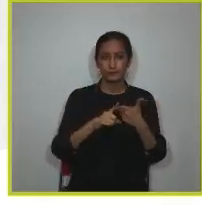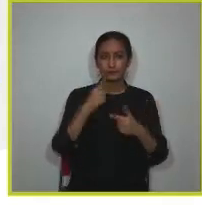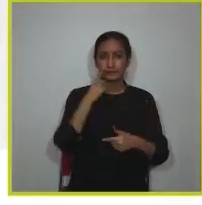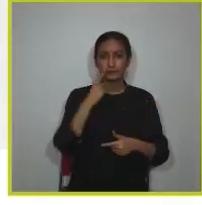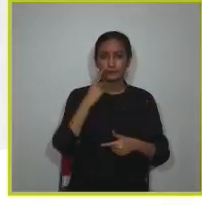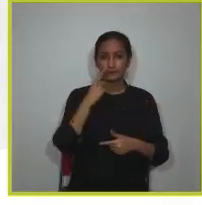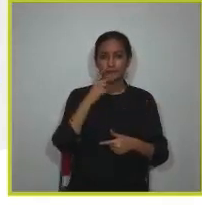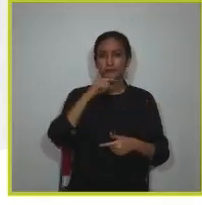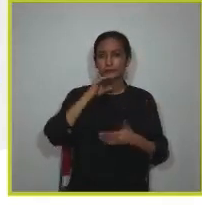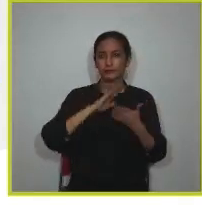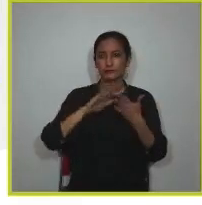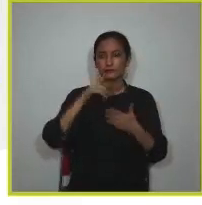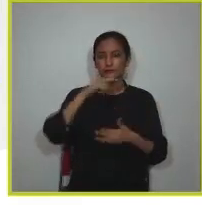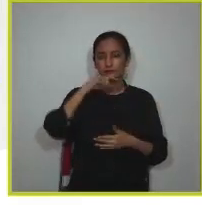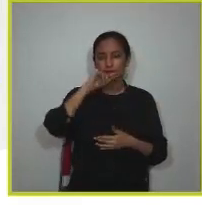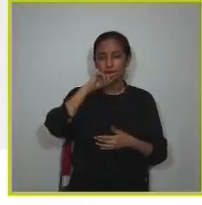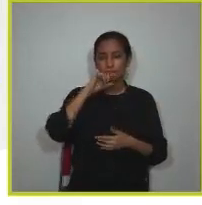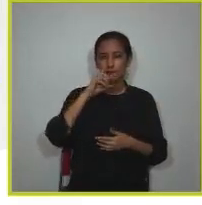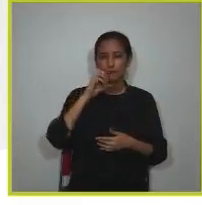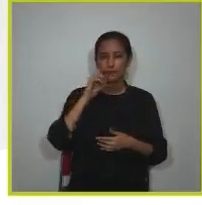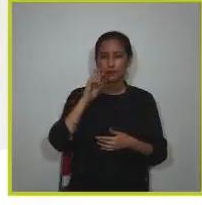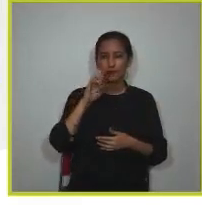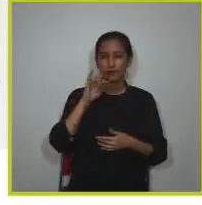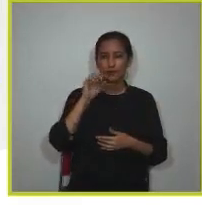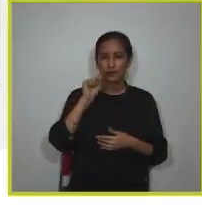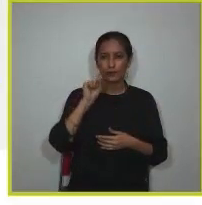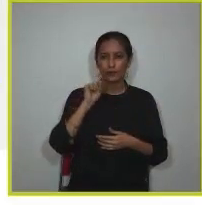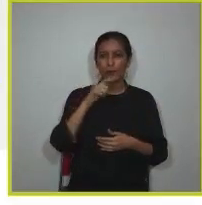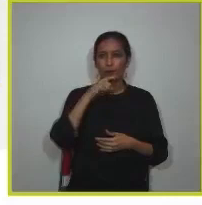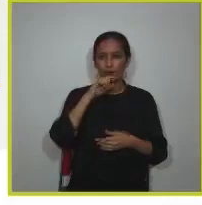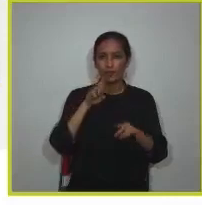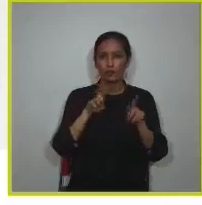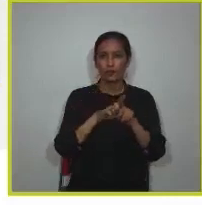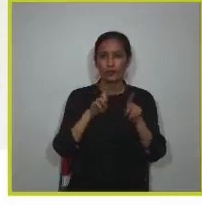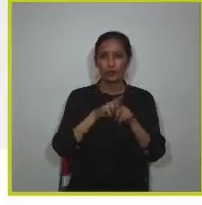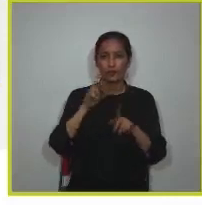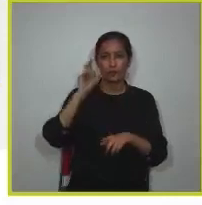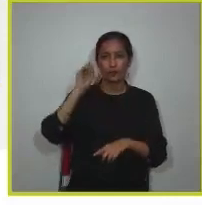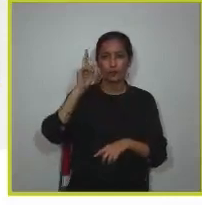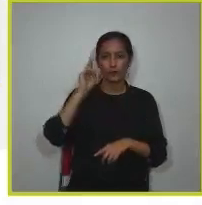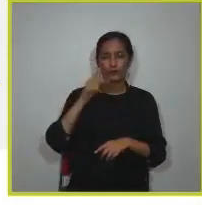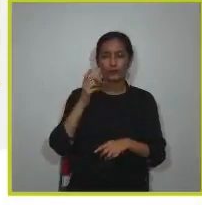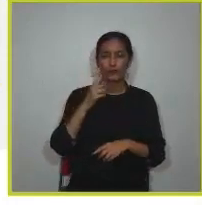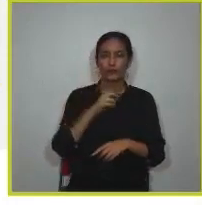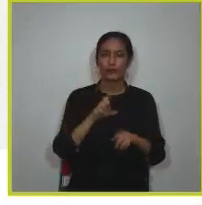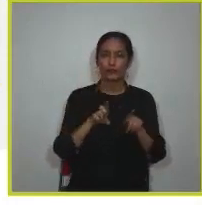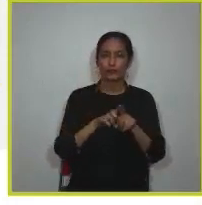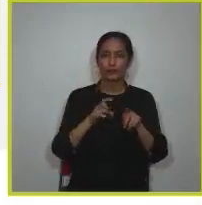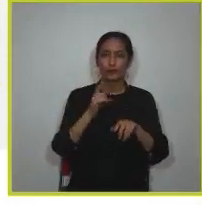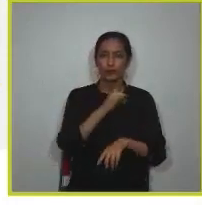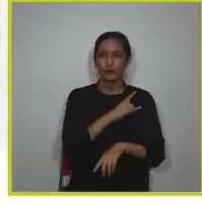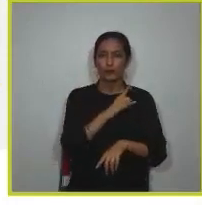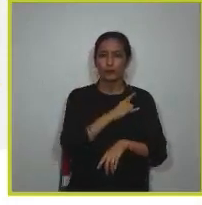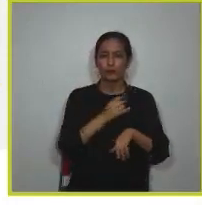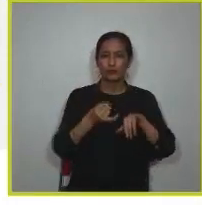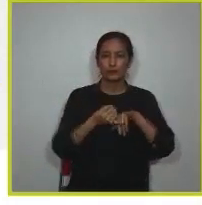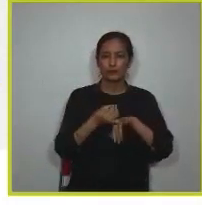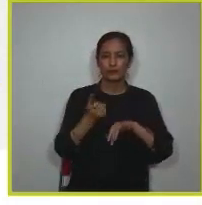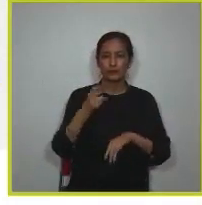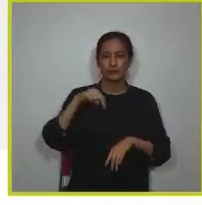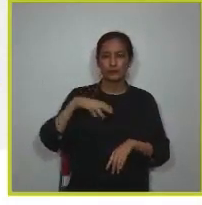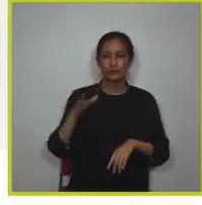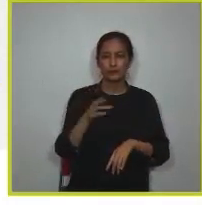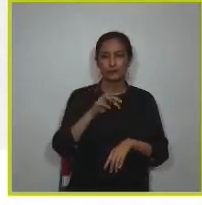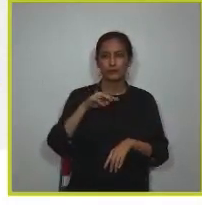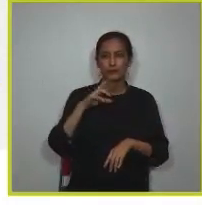la señora Doris cuando villacres licenciada en educación por la Universidad Nacional mayor de San Marcos cuenta con una